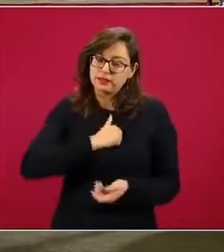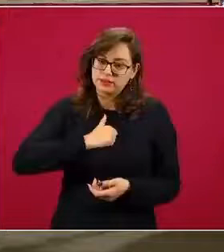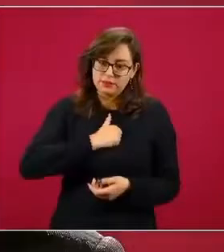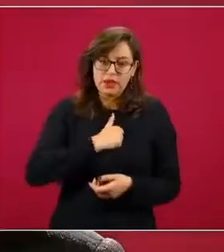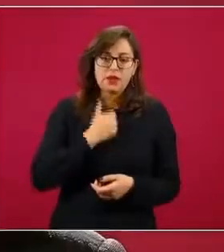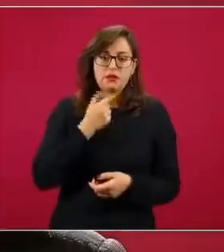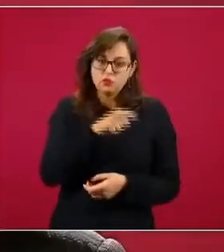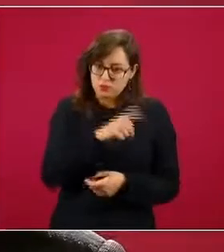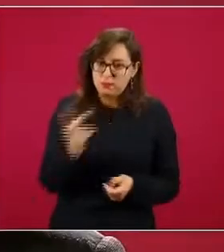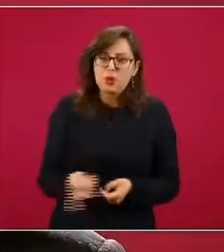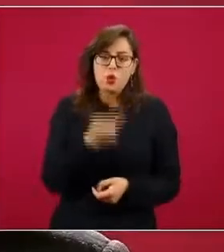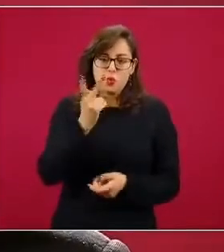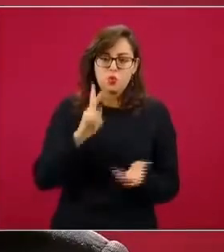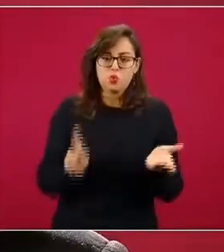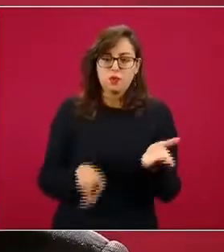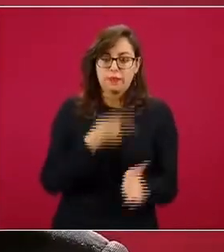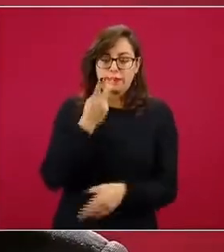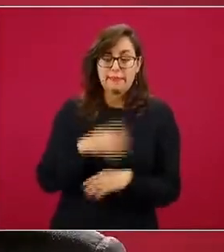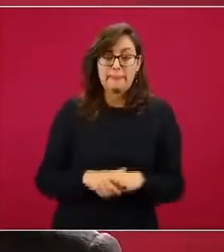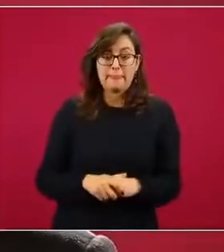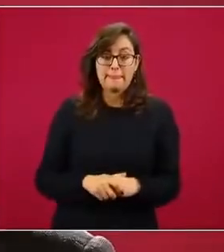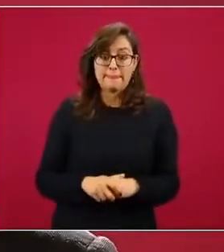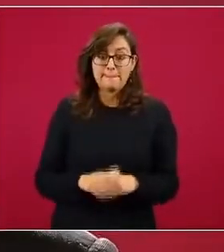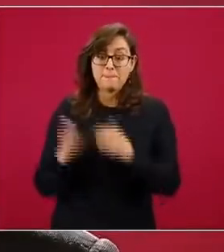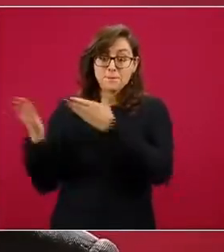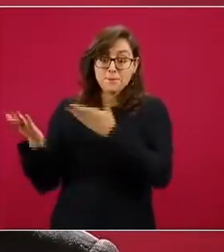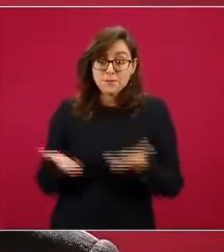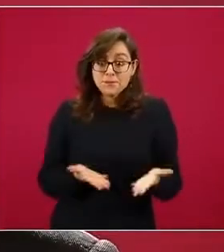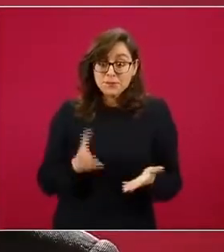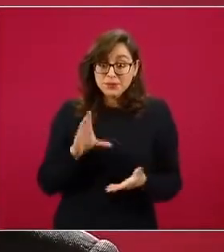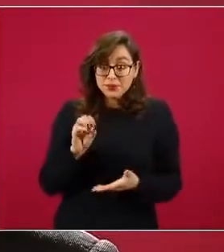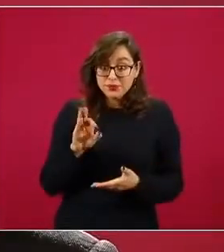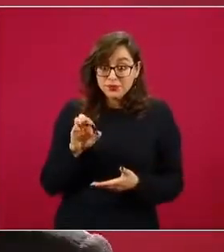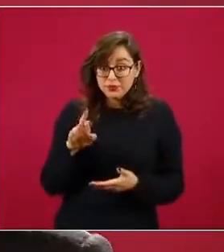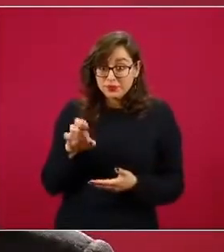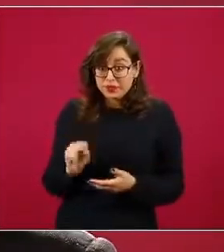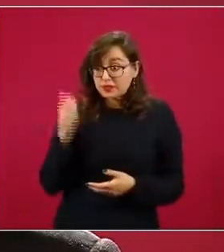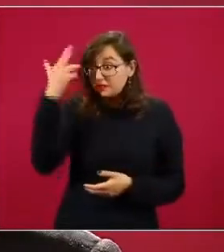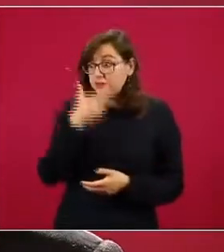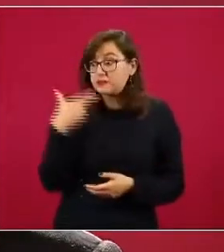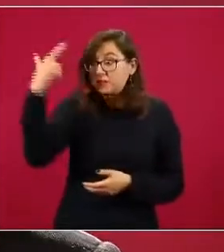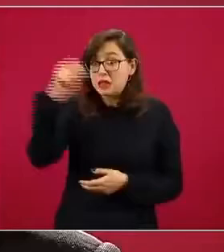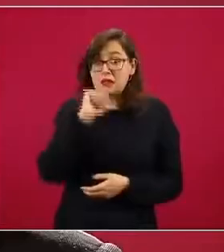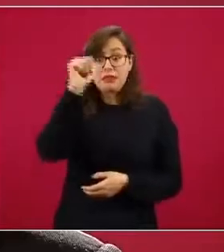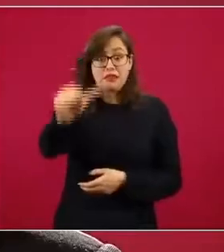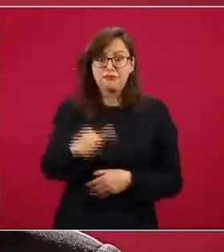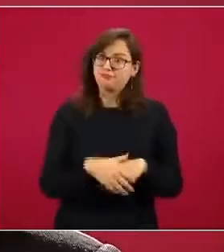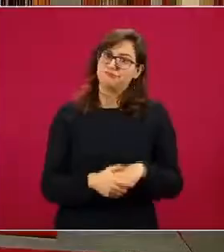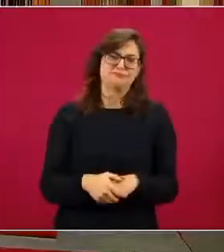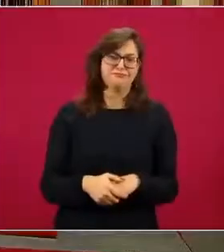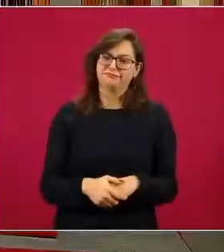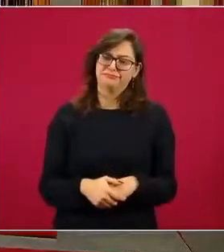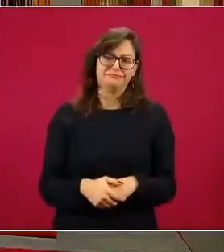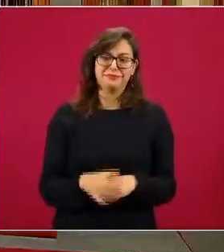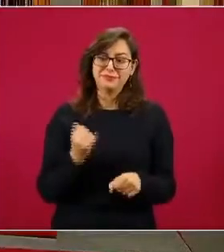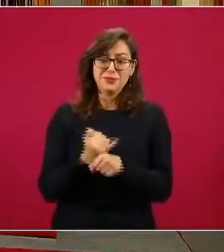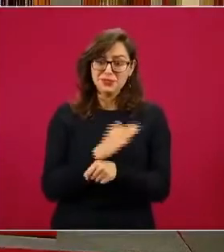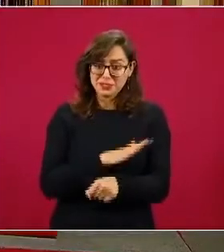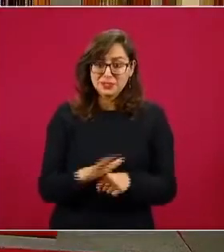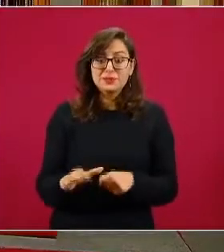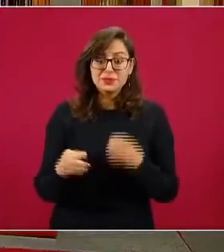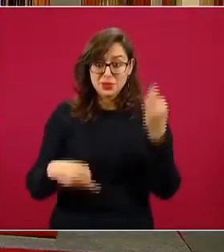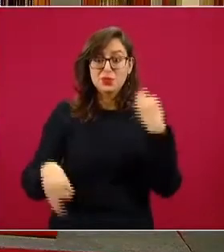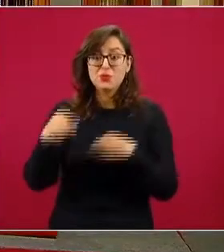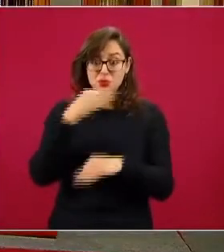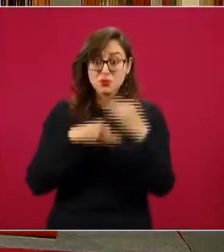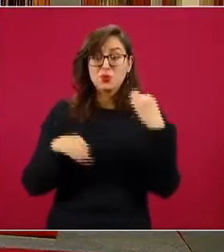La aseveración de sin pasar por COFEPRIS es inexacta. Todo tiene que pasar por COFEPRIS. Se